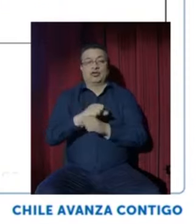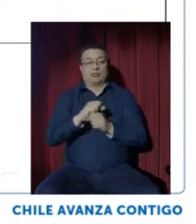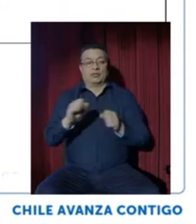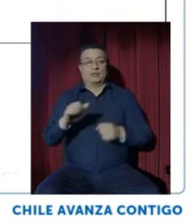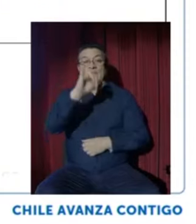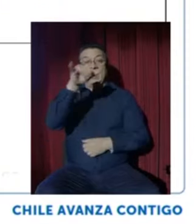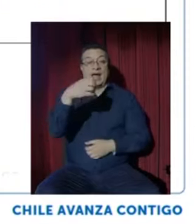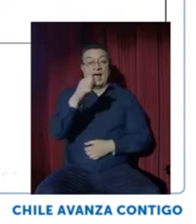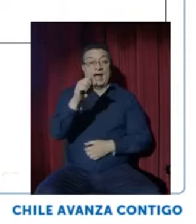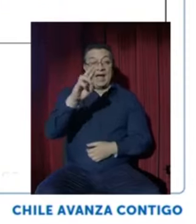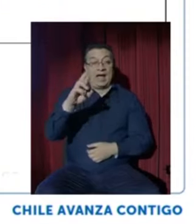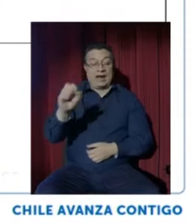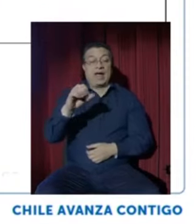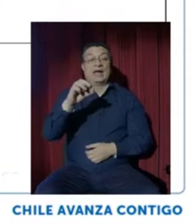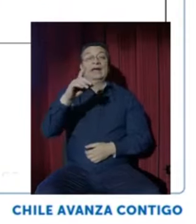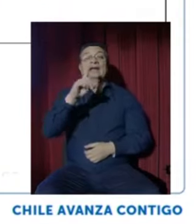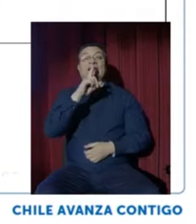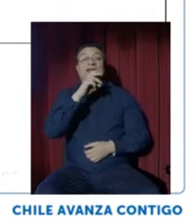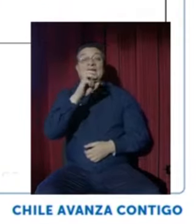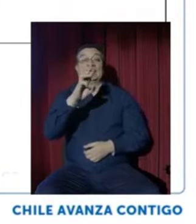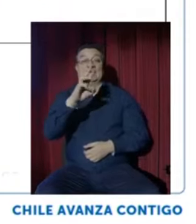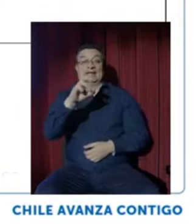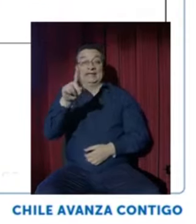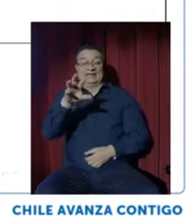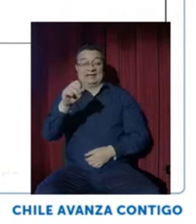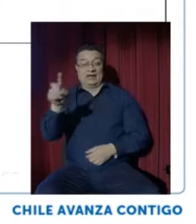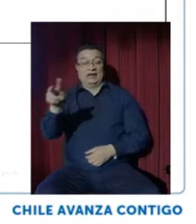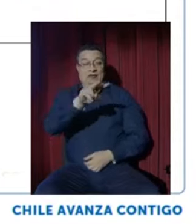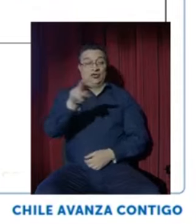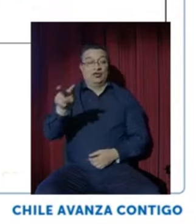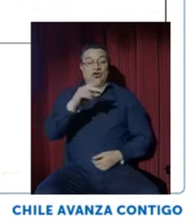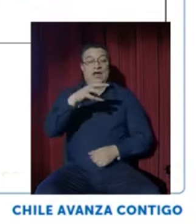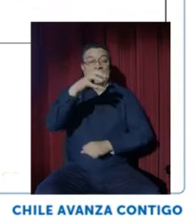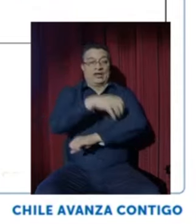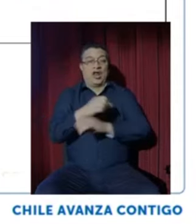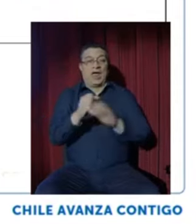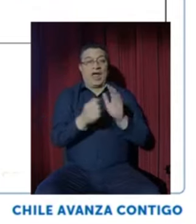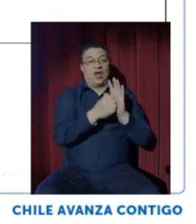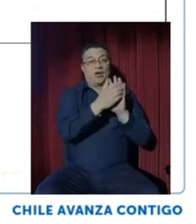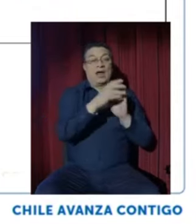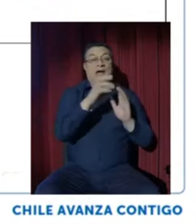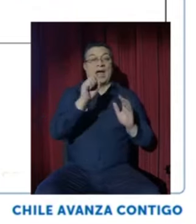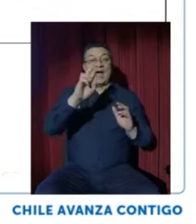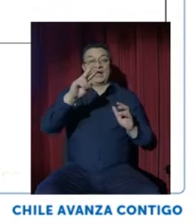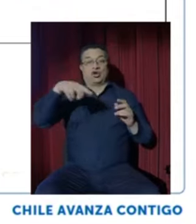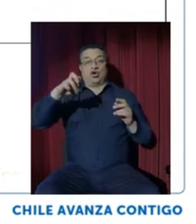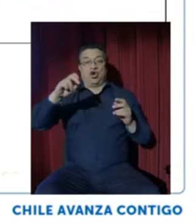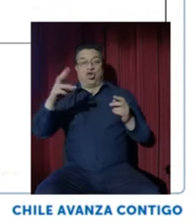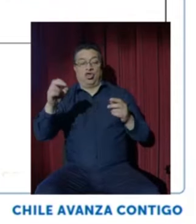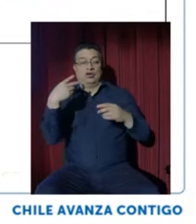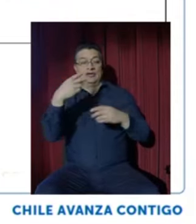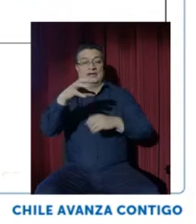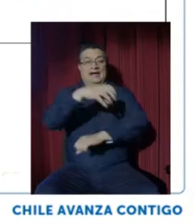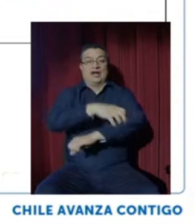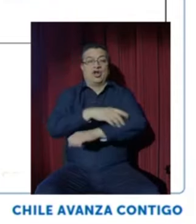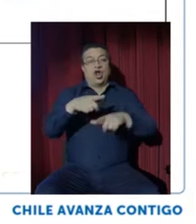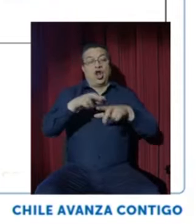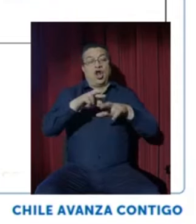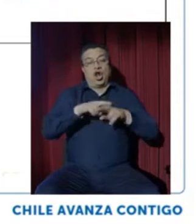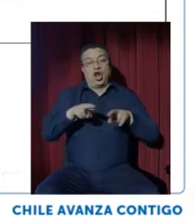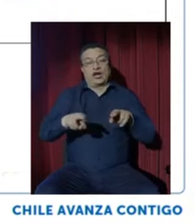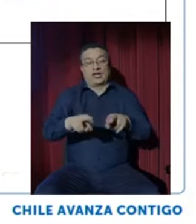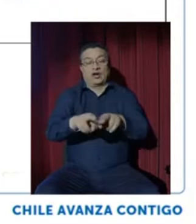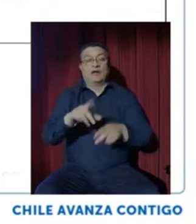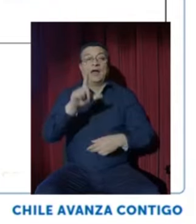Rodrigo Jara Doña María Teresa que está con nosotros de la región de araucanía Don Arnoldo región de los ríos Don Miguel